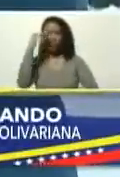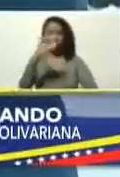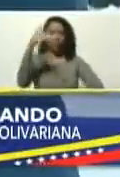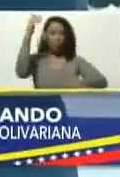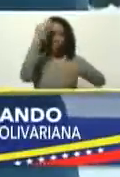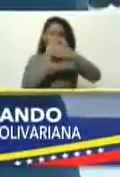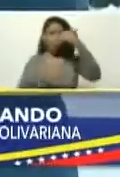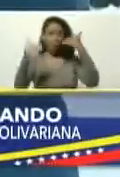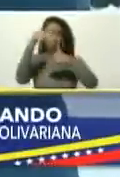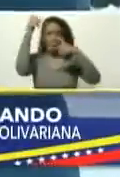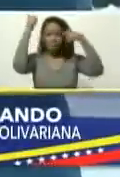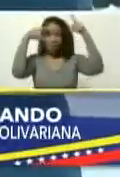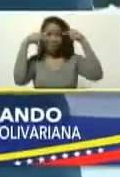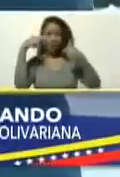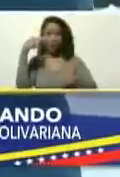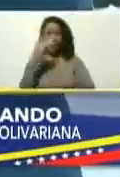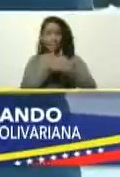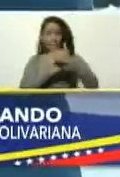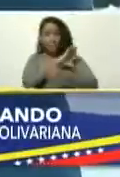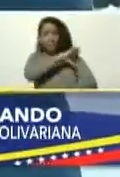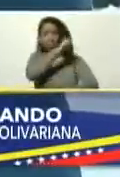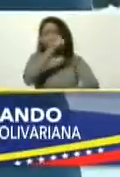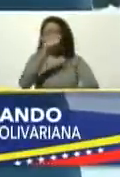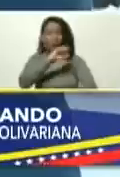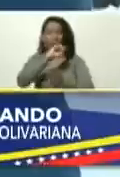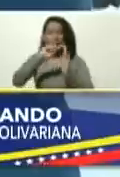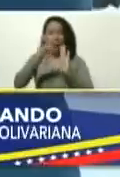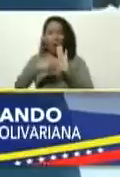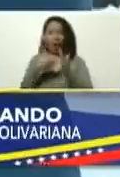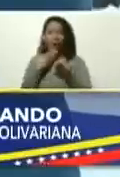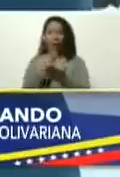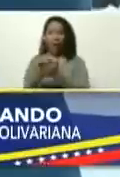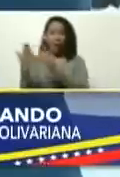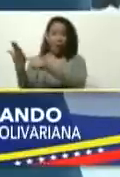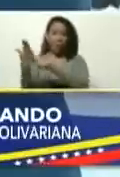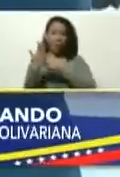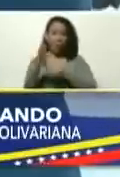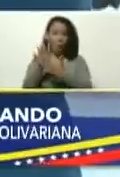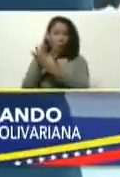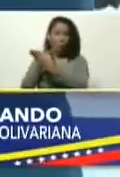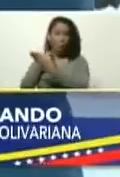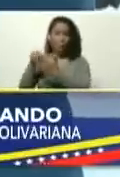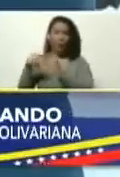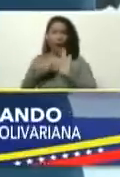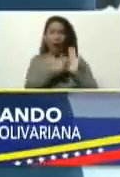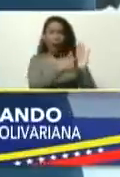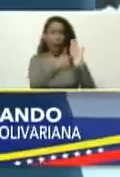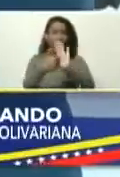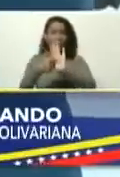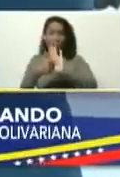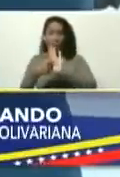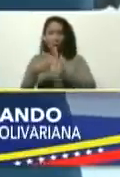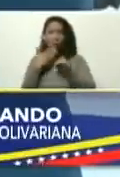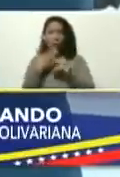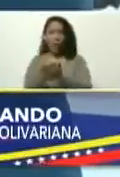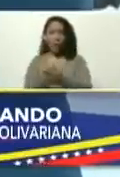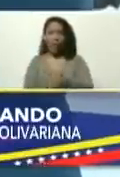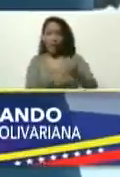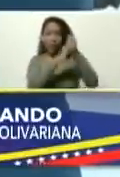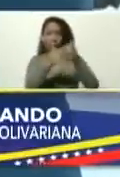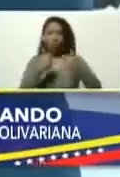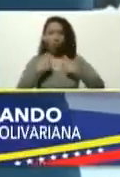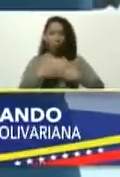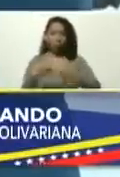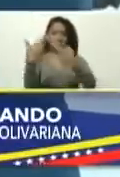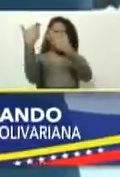Chávez. Mi mayor general, gracias por su ejemplo, gracias por su liderato. A partir de hoy, asumo el liderato